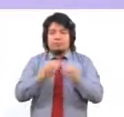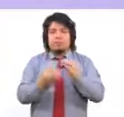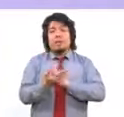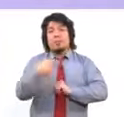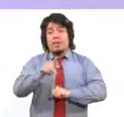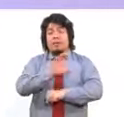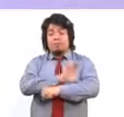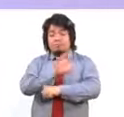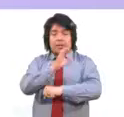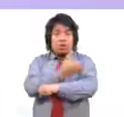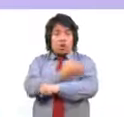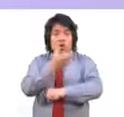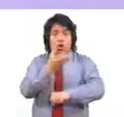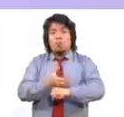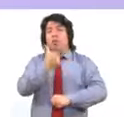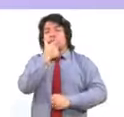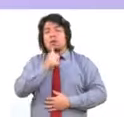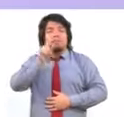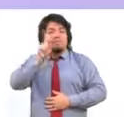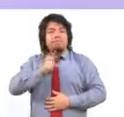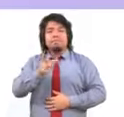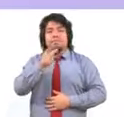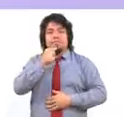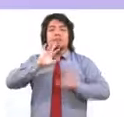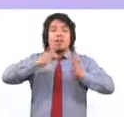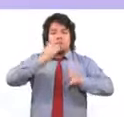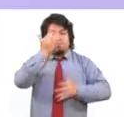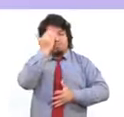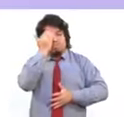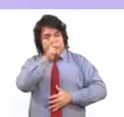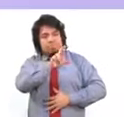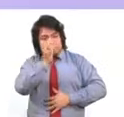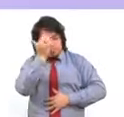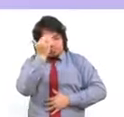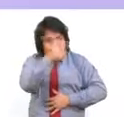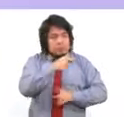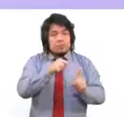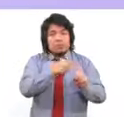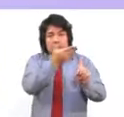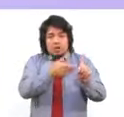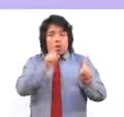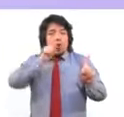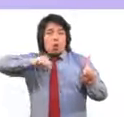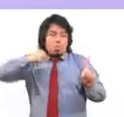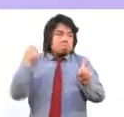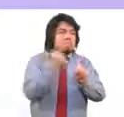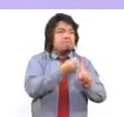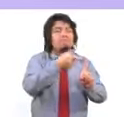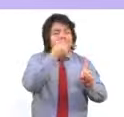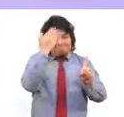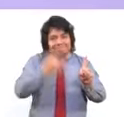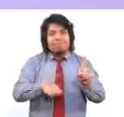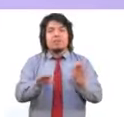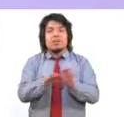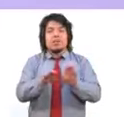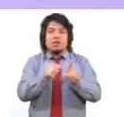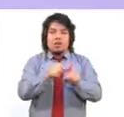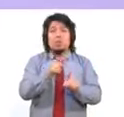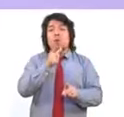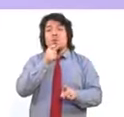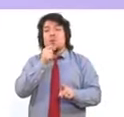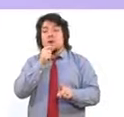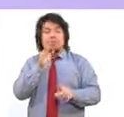compañeros policías reconocen el problema de la violencia contra las mujeres y su papel fundamental como primeros